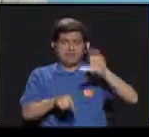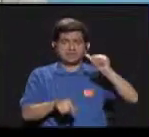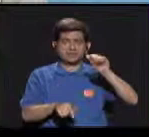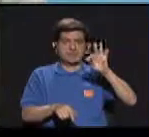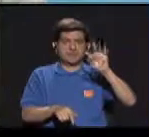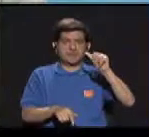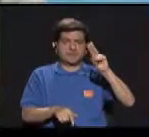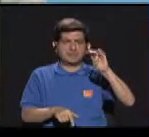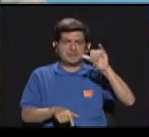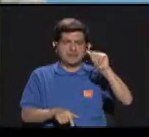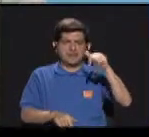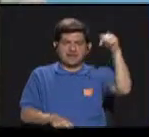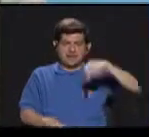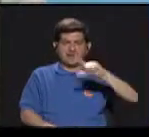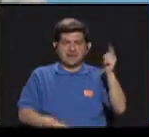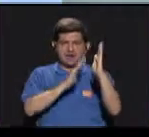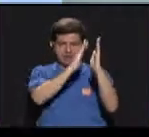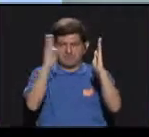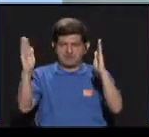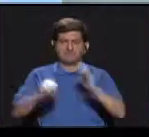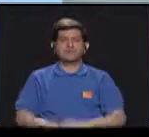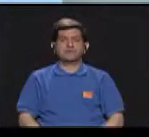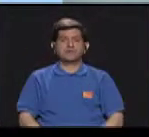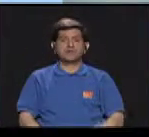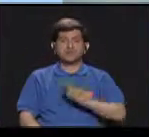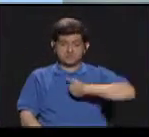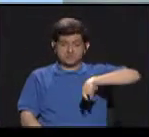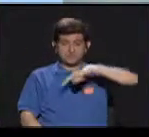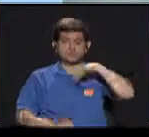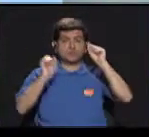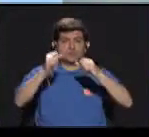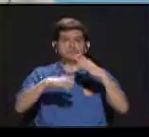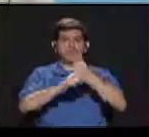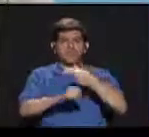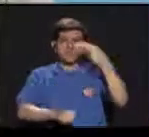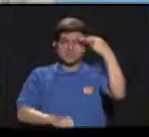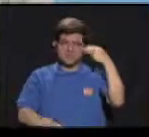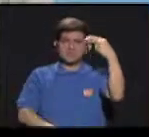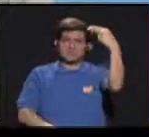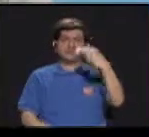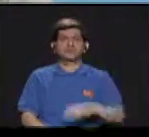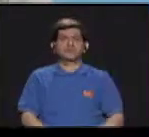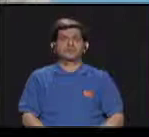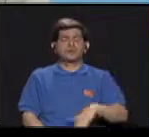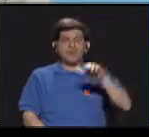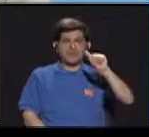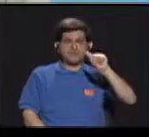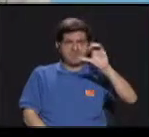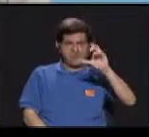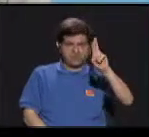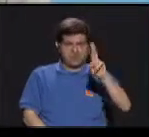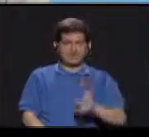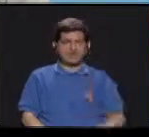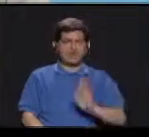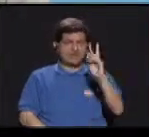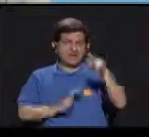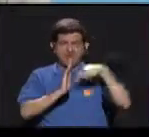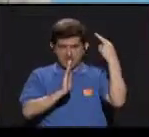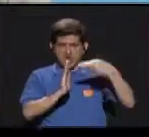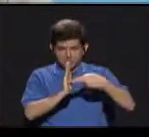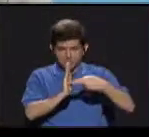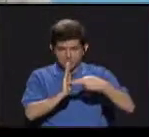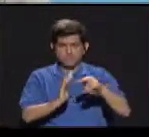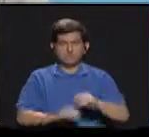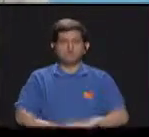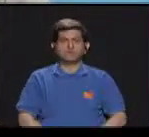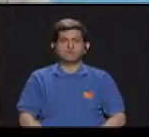los hermanos Catania en Lunes de Cinemateca. Ciertamente hemos podido realizar este homenaje a don Alfredo Catania, la